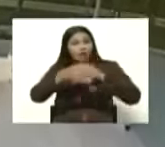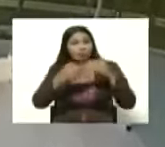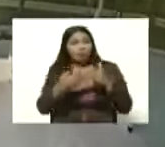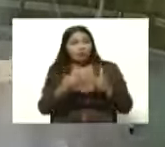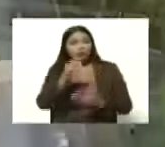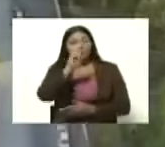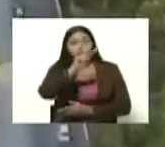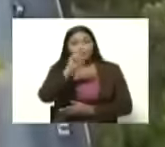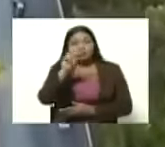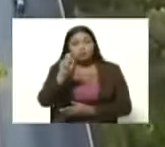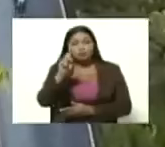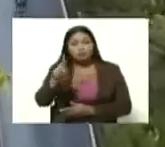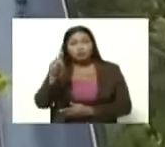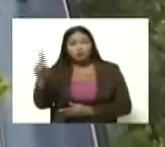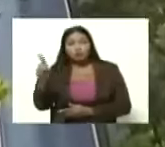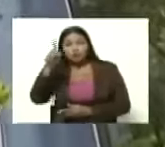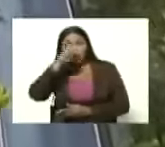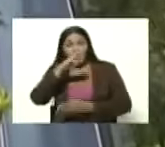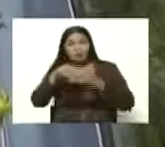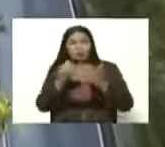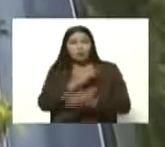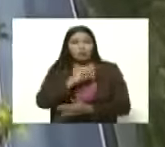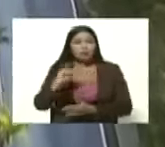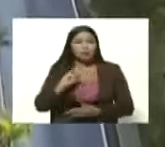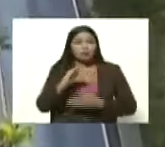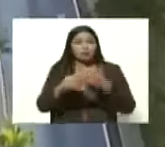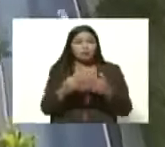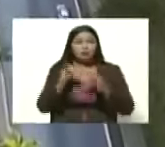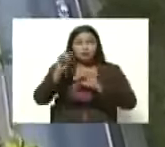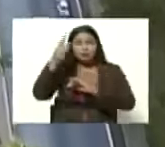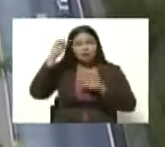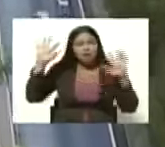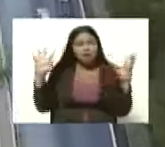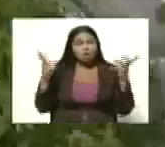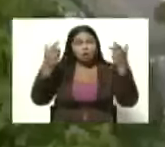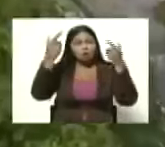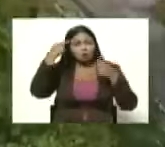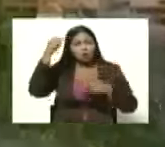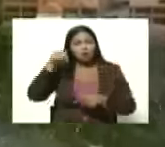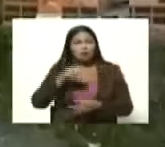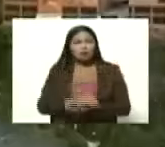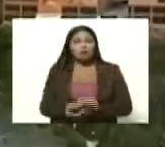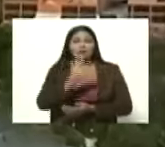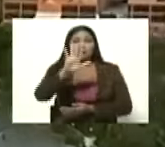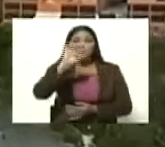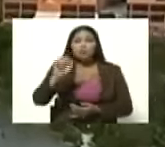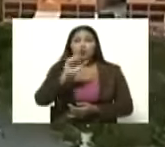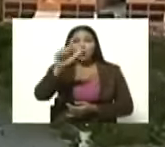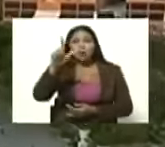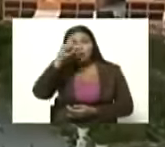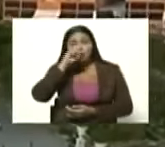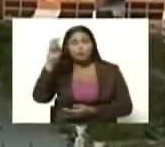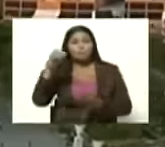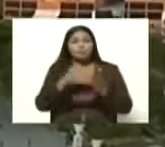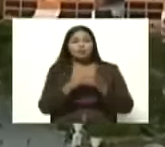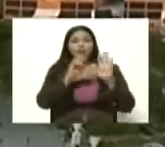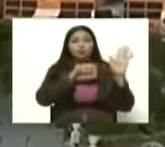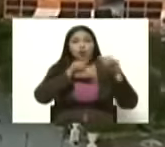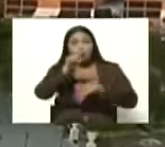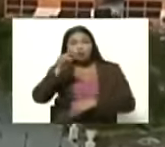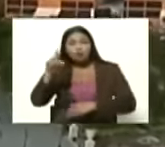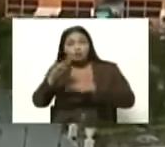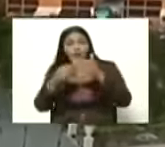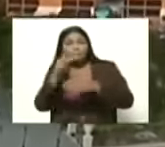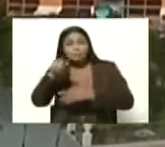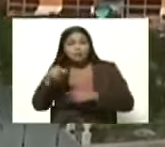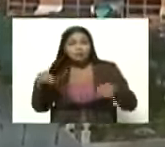211 años de la firma de la independencia de aquel glorioso 5 de julio del año 1811 y también